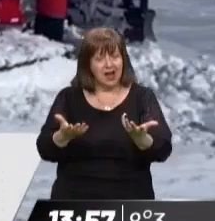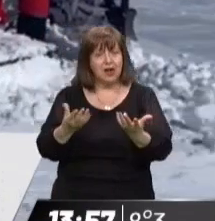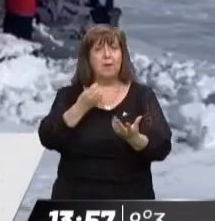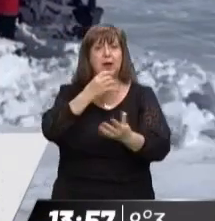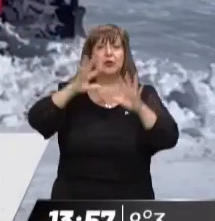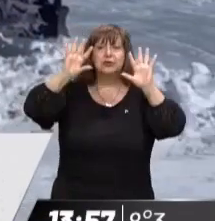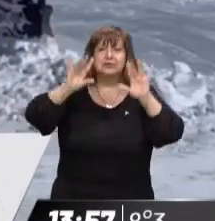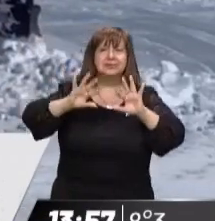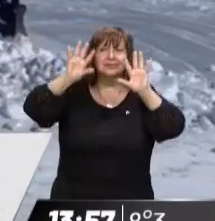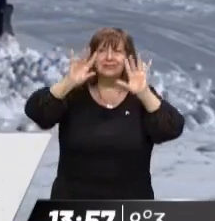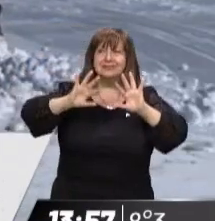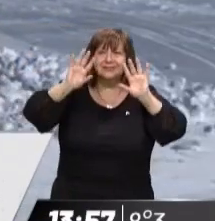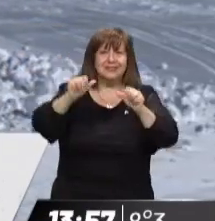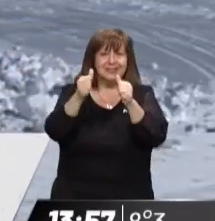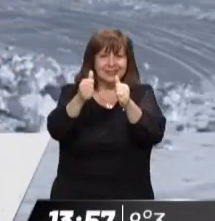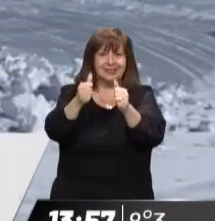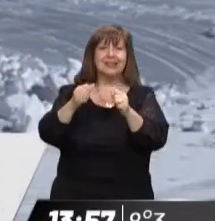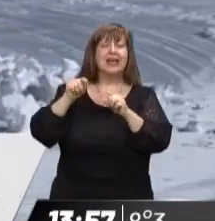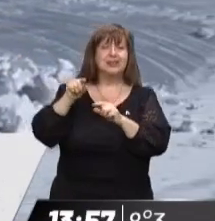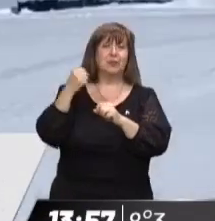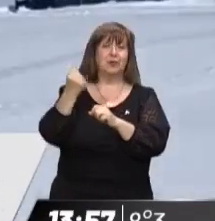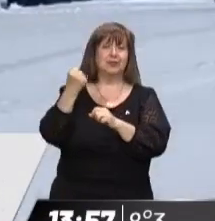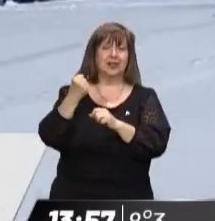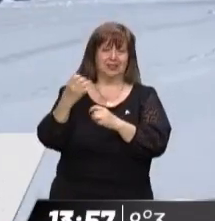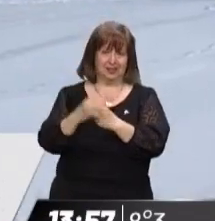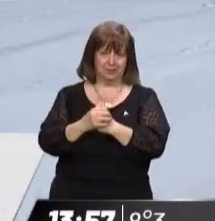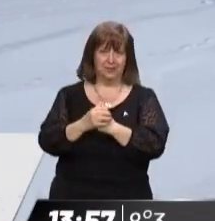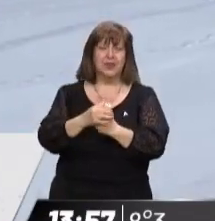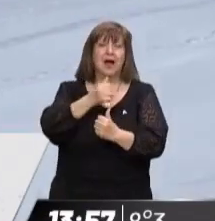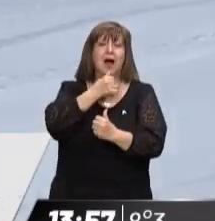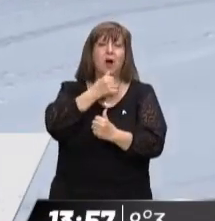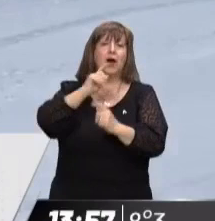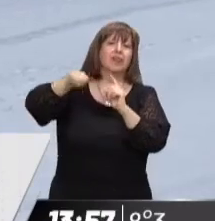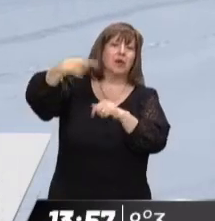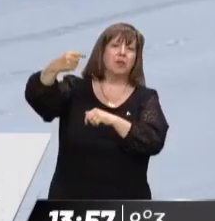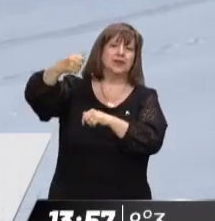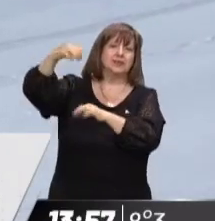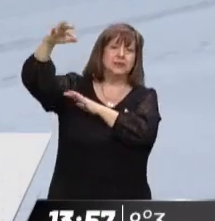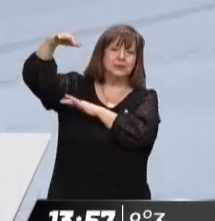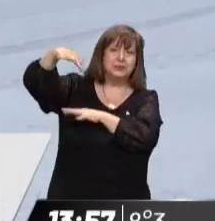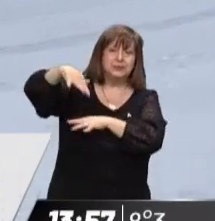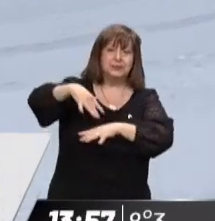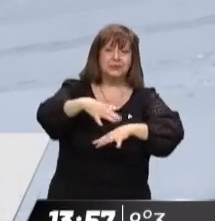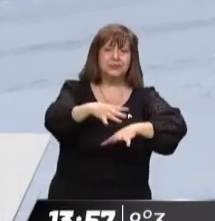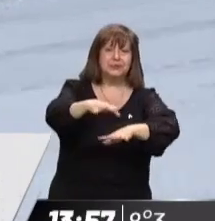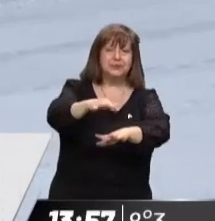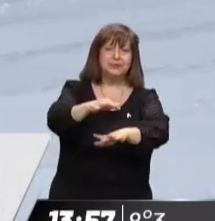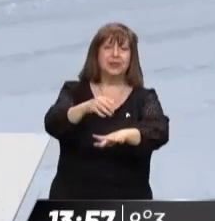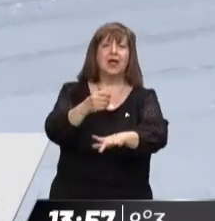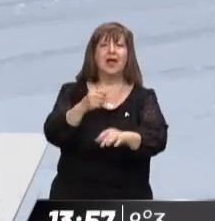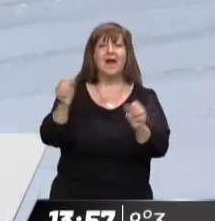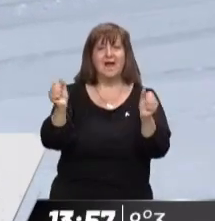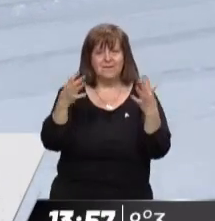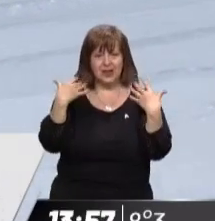la tenemos fuera de la temporada que necesitamos, que es en verano. Al ser en forma de nieve,